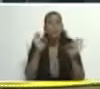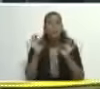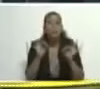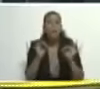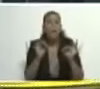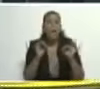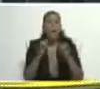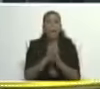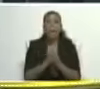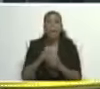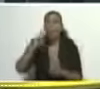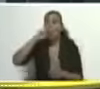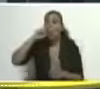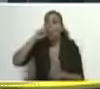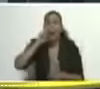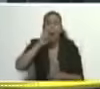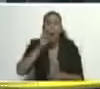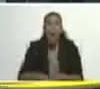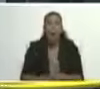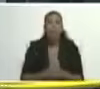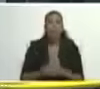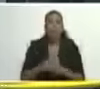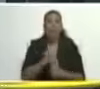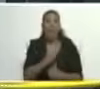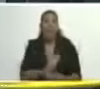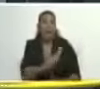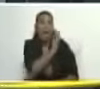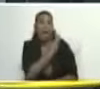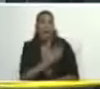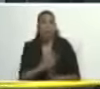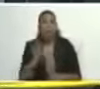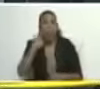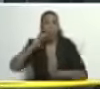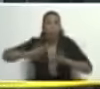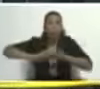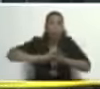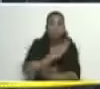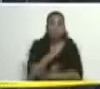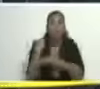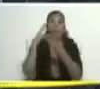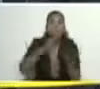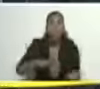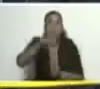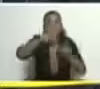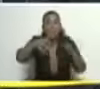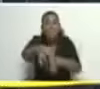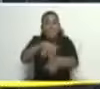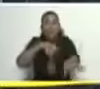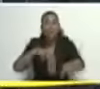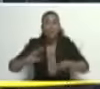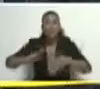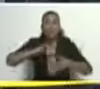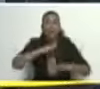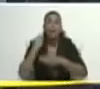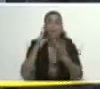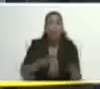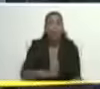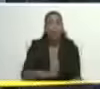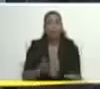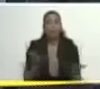en Ucrania, en Gaza, el genocidio que se produce en Gaza. Como un